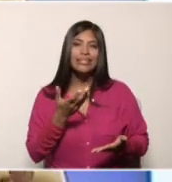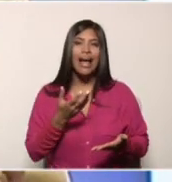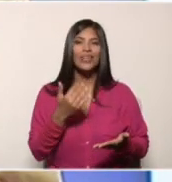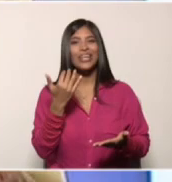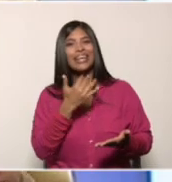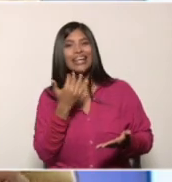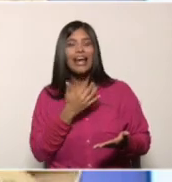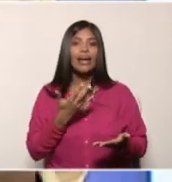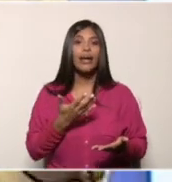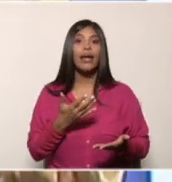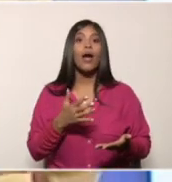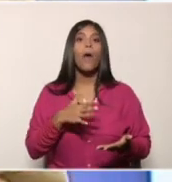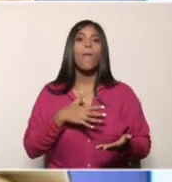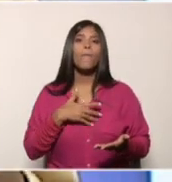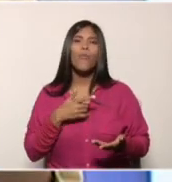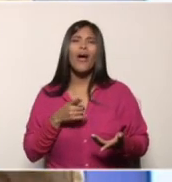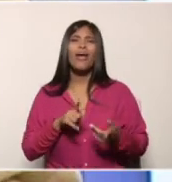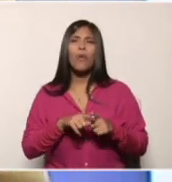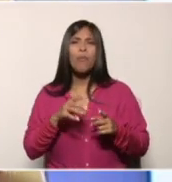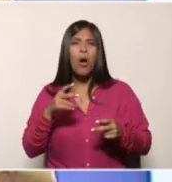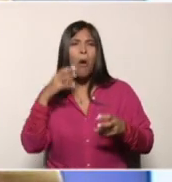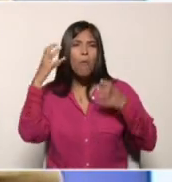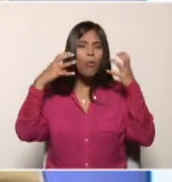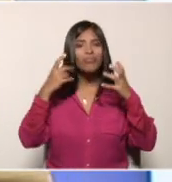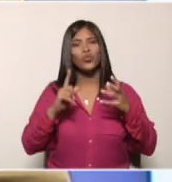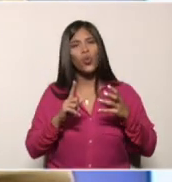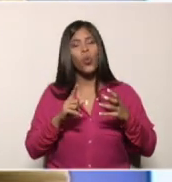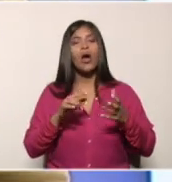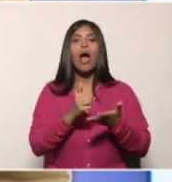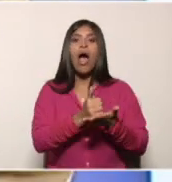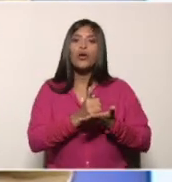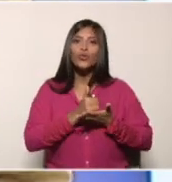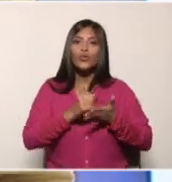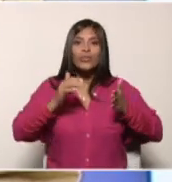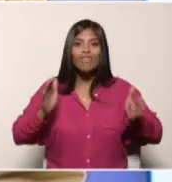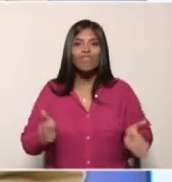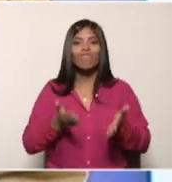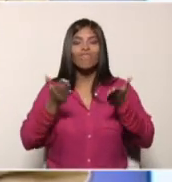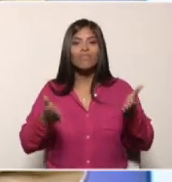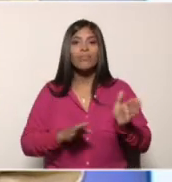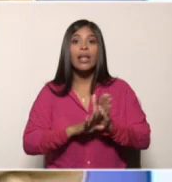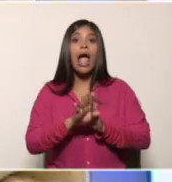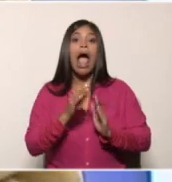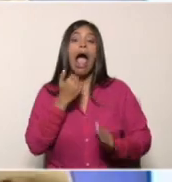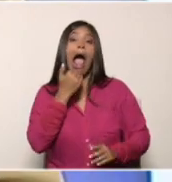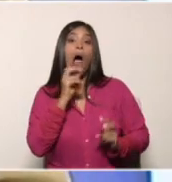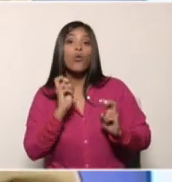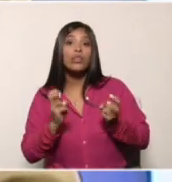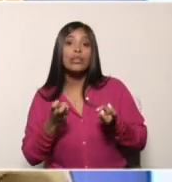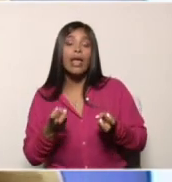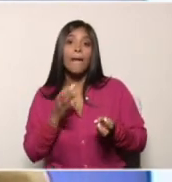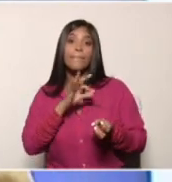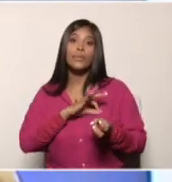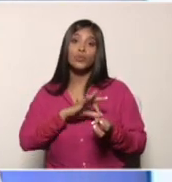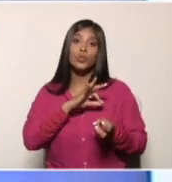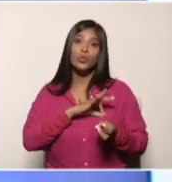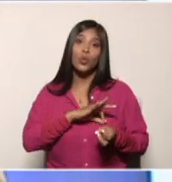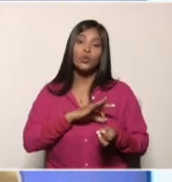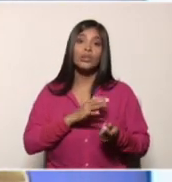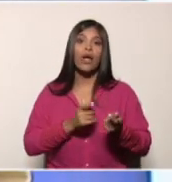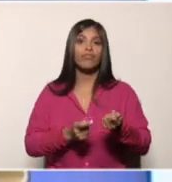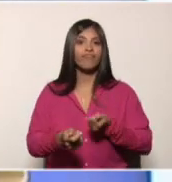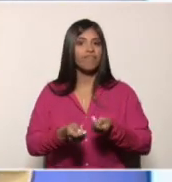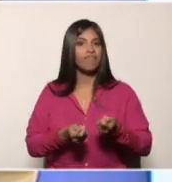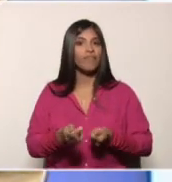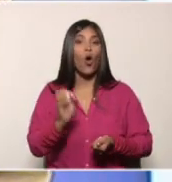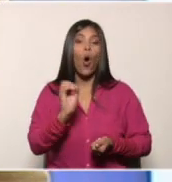tengamos que nos refresque, nos anime, nos ayude sobre algún tema, digamos, social, económico,